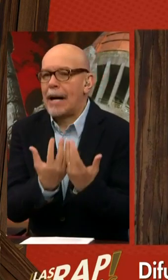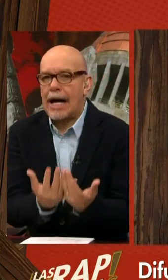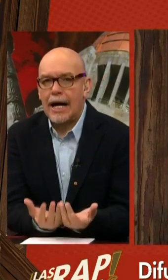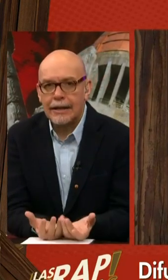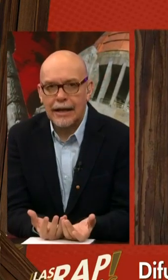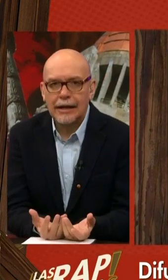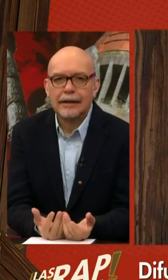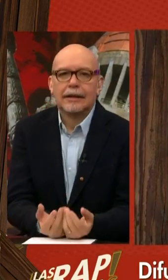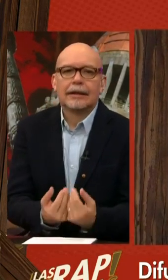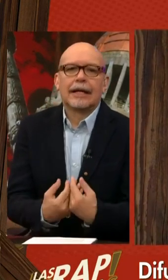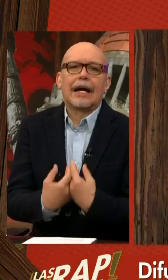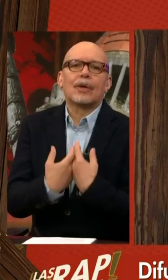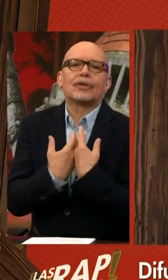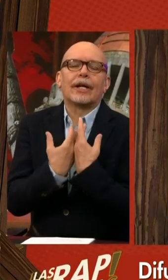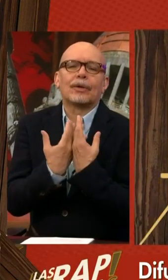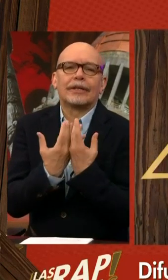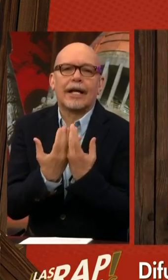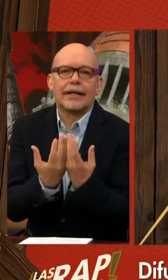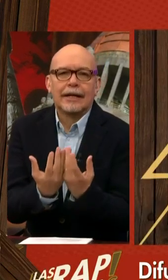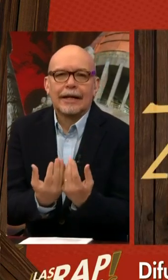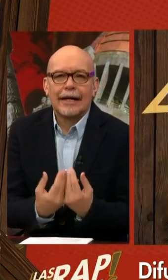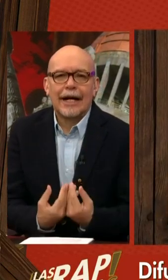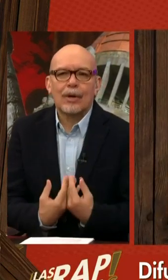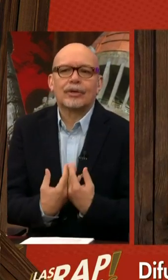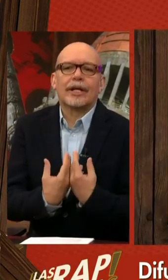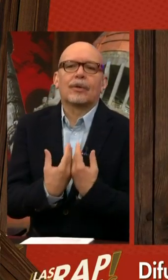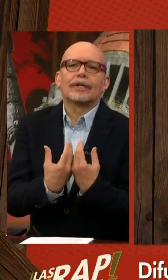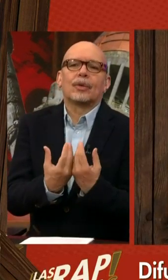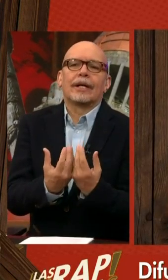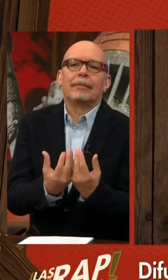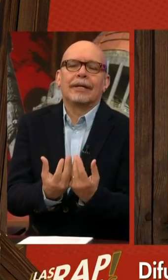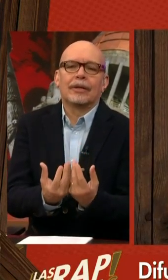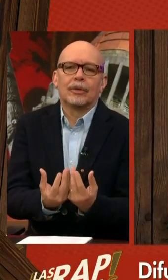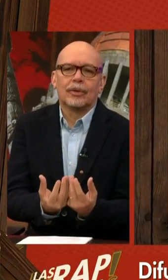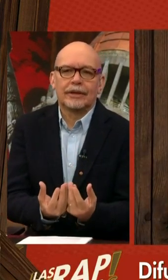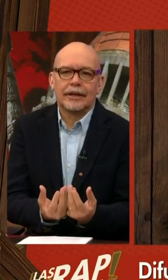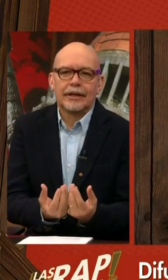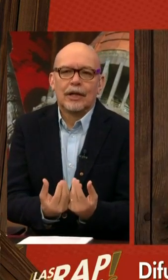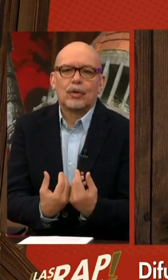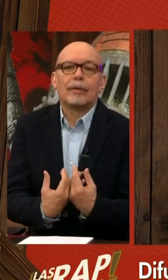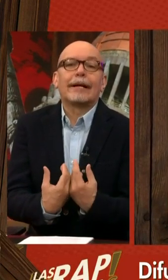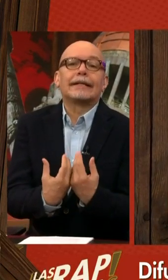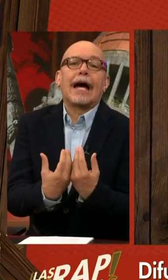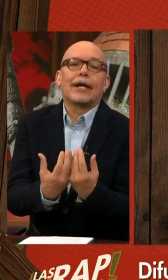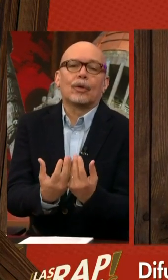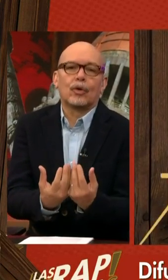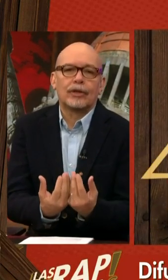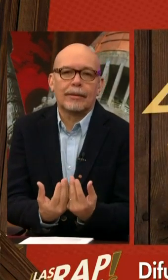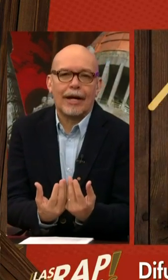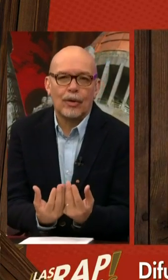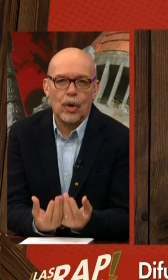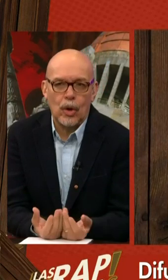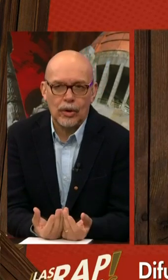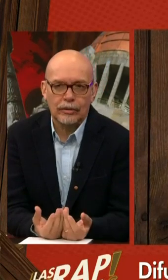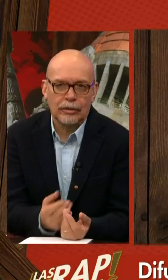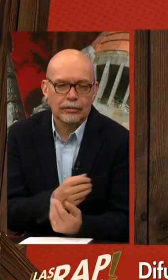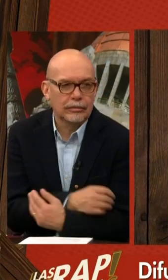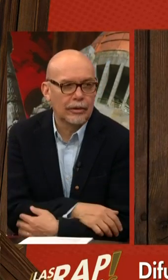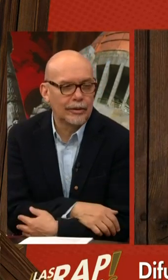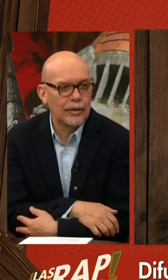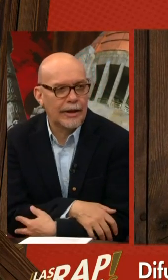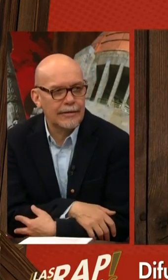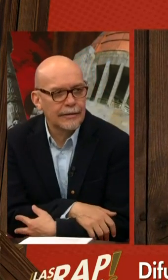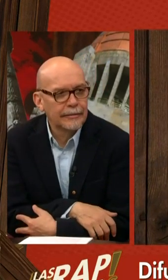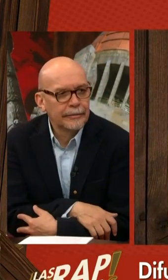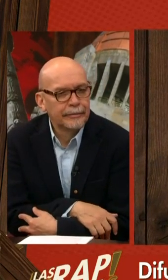su campaña, que Carlos Trejo está de, que Carlos Trejo es su enemigo, su adversario, conservador, ¿no?